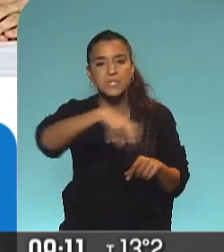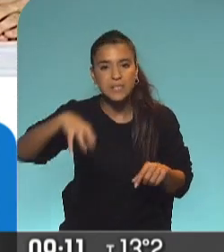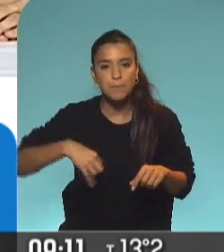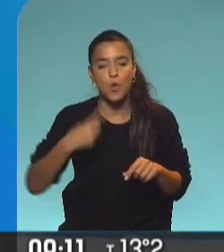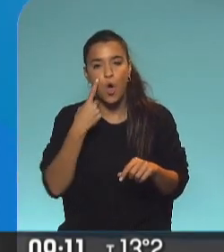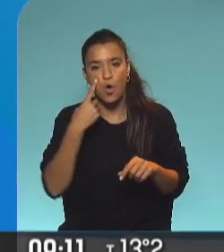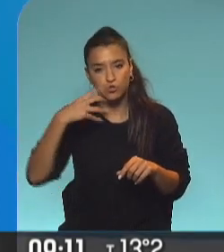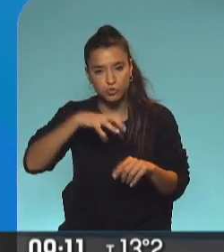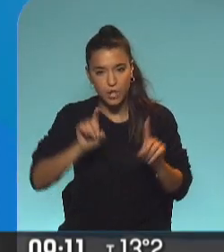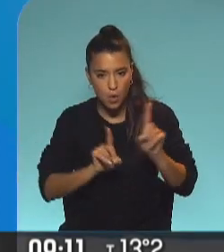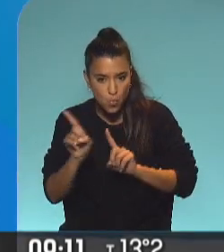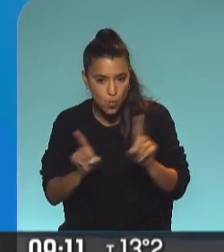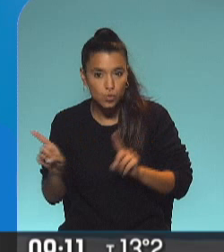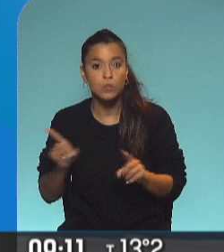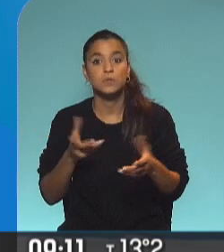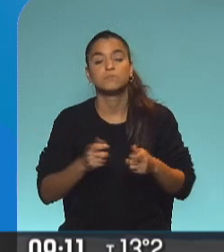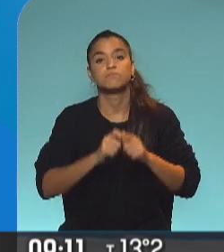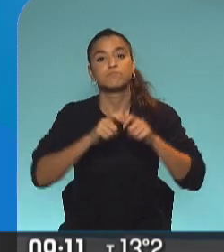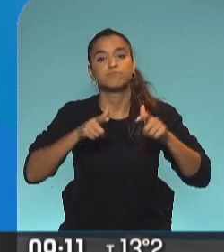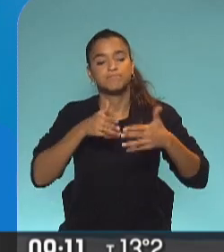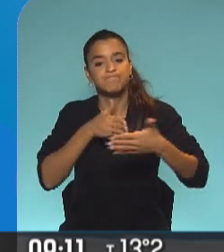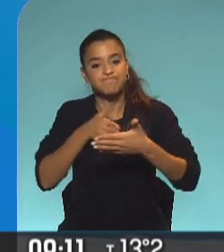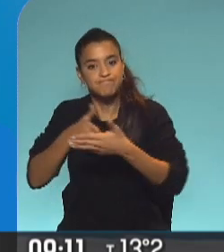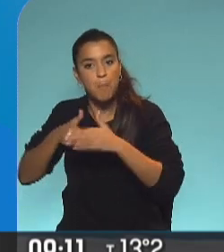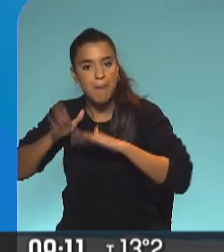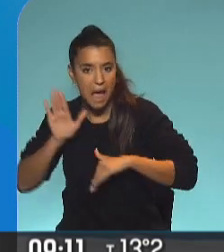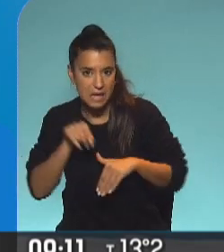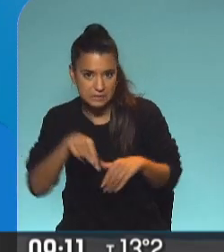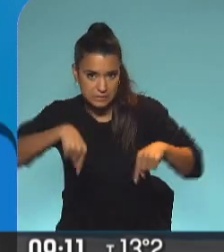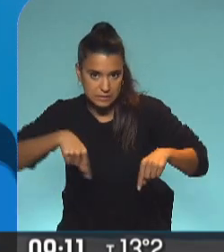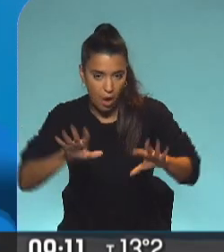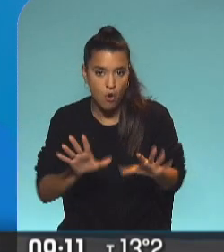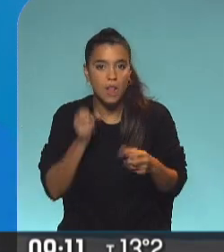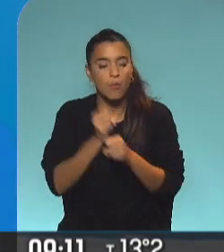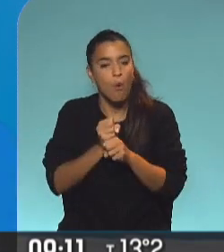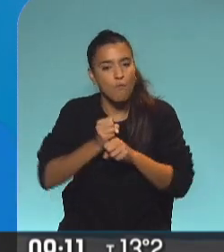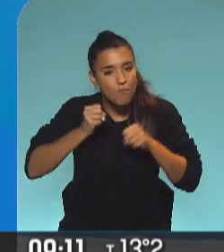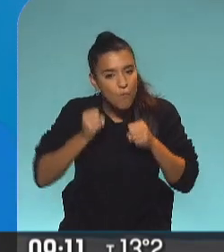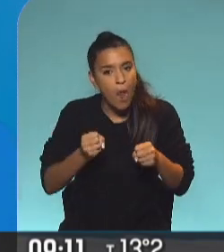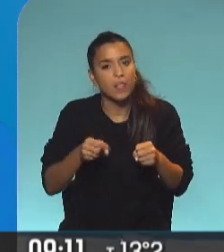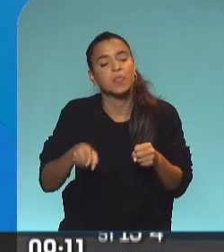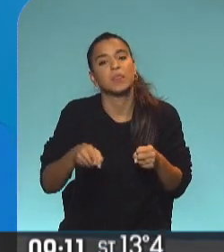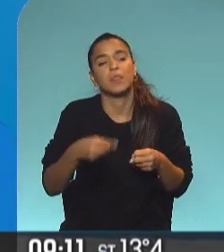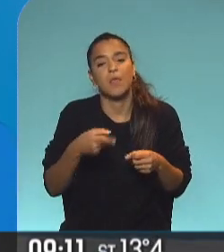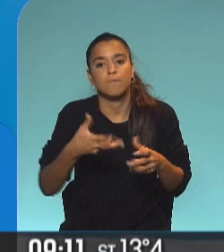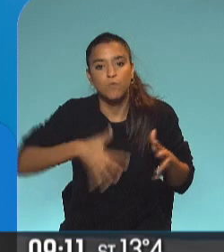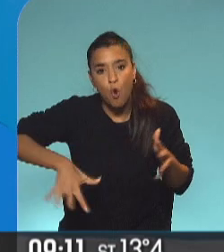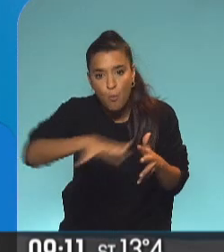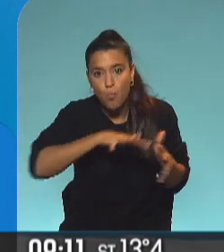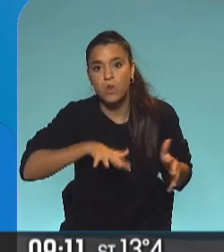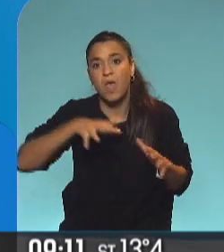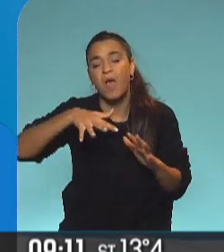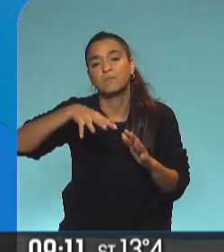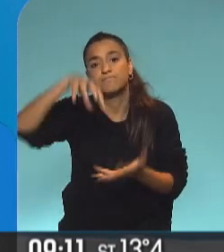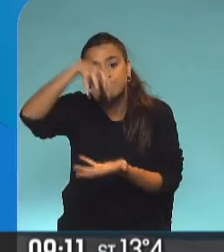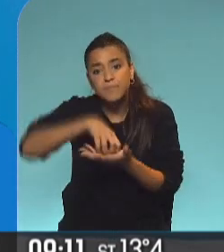de Buenos Aires que han aumentado las restricciones, que han trabajado fuertemente con la comunidad a nivel local y en